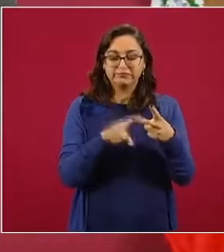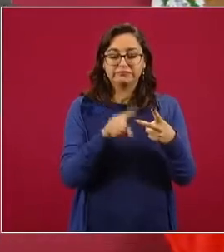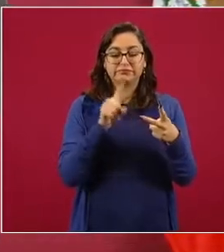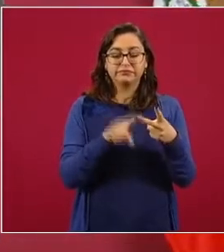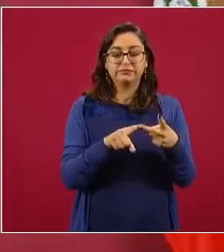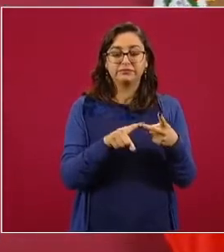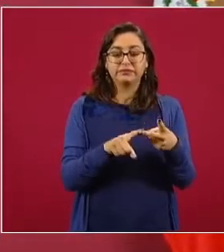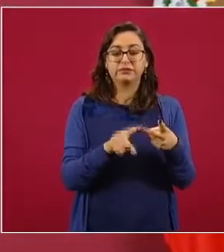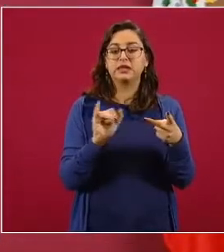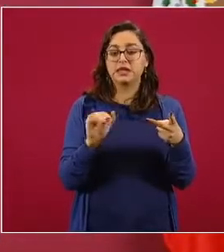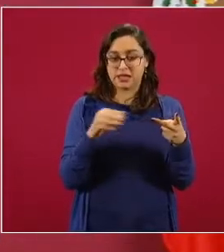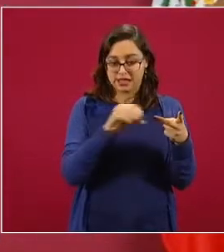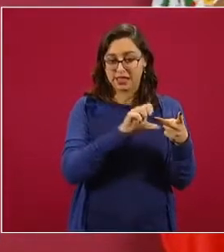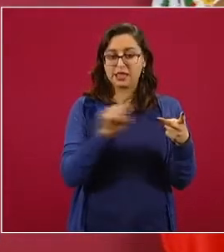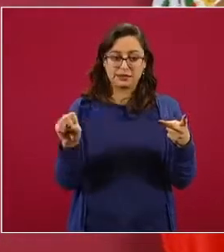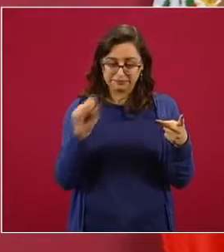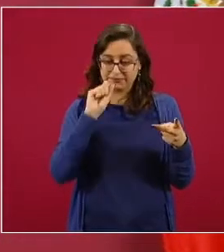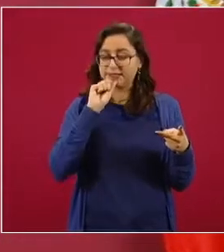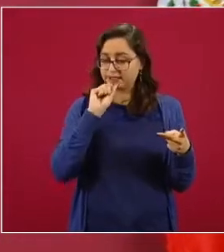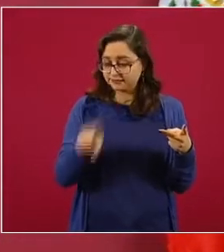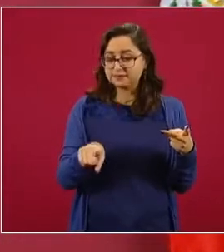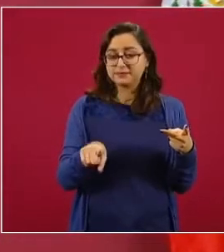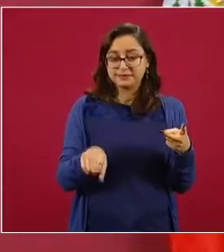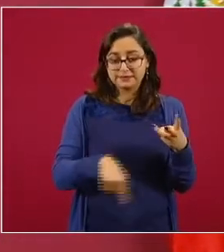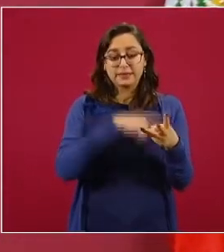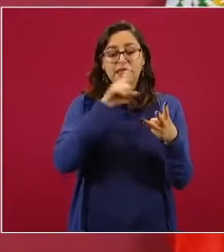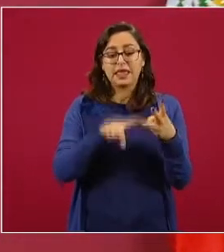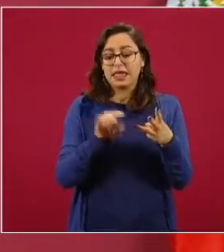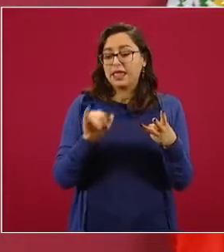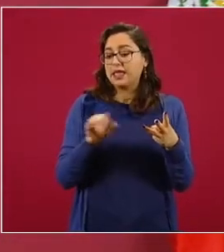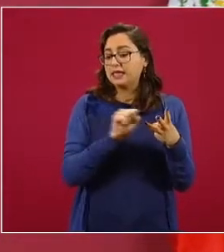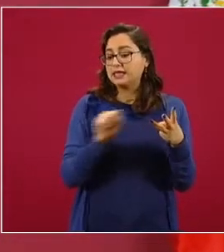el Seguro Social y el ISSSTE.